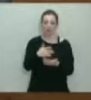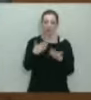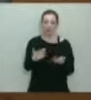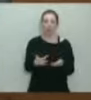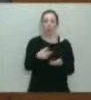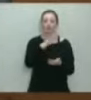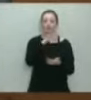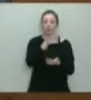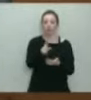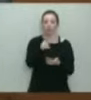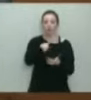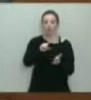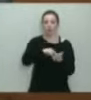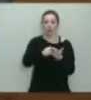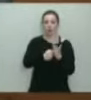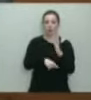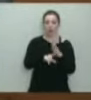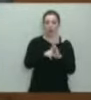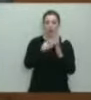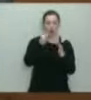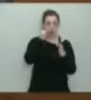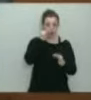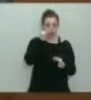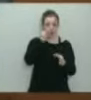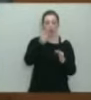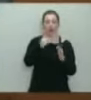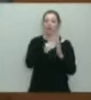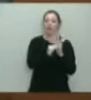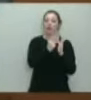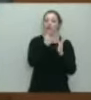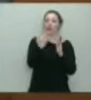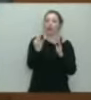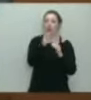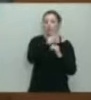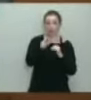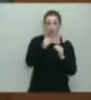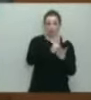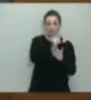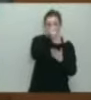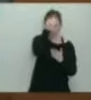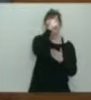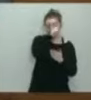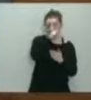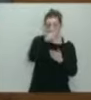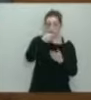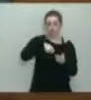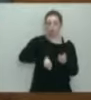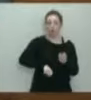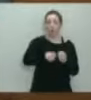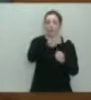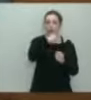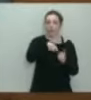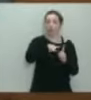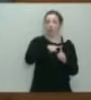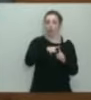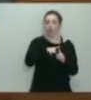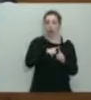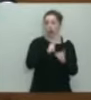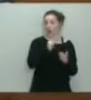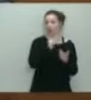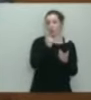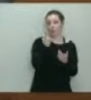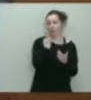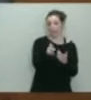También en el proyecto de ley original se contemplaba que aquellos agricultores y ganaderos a los que se les hubiese concedido la exención del pago del canon de